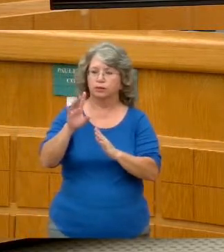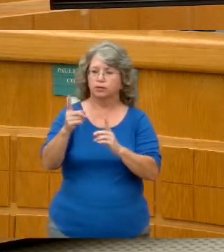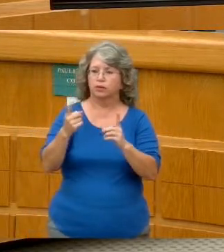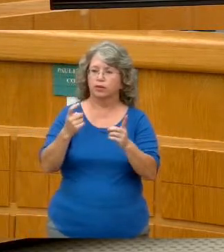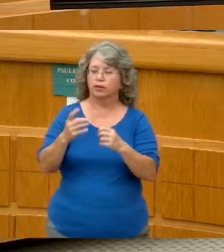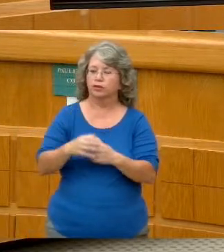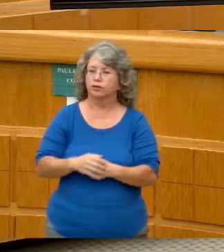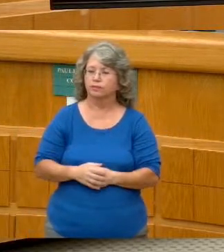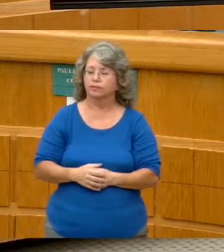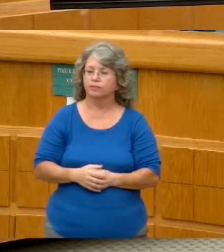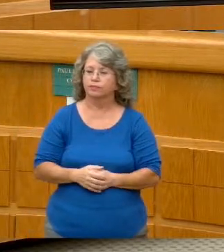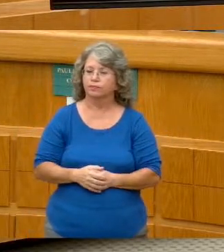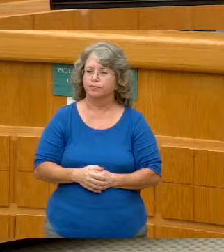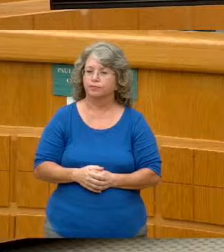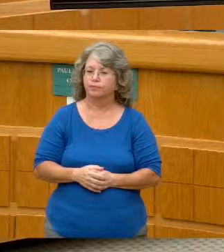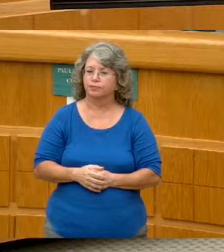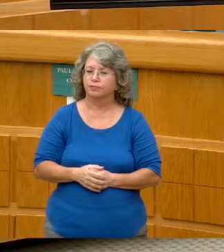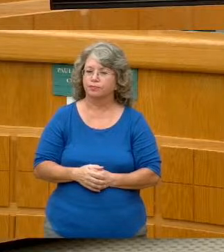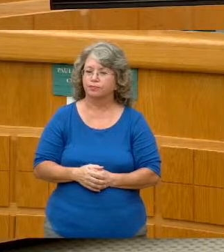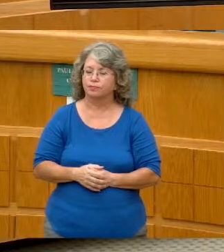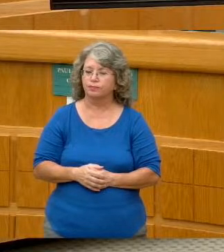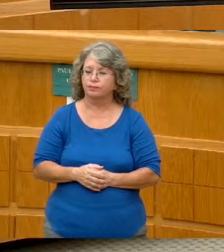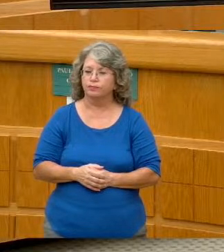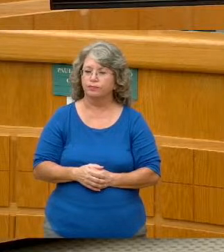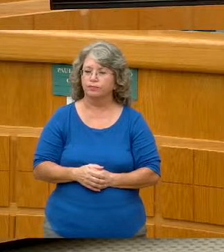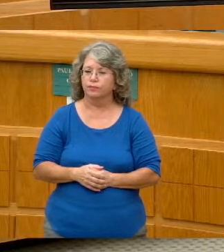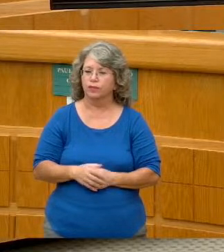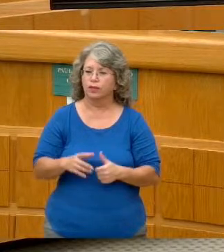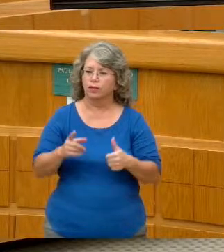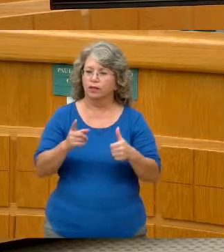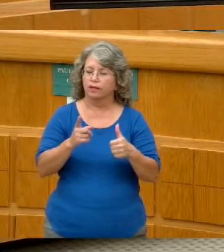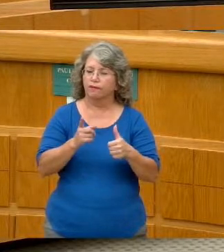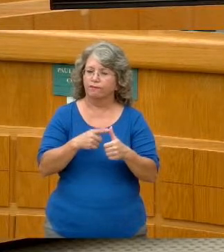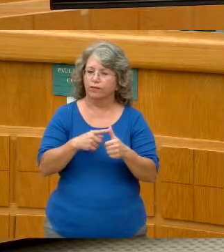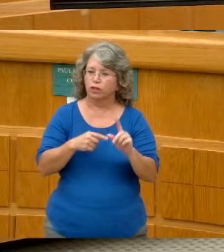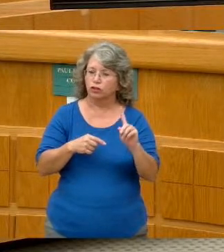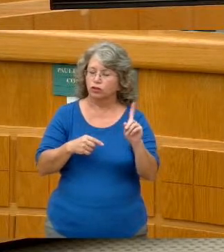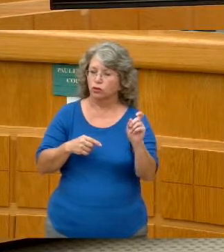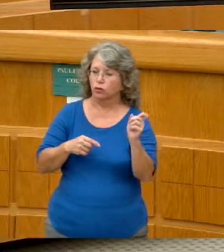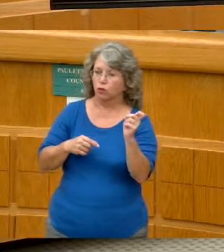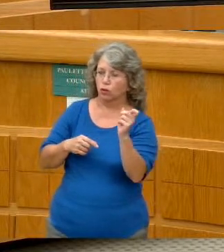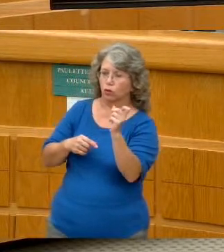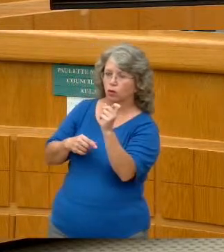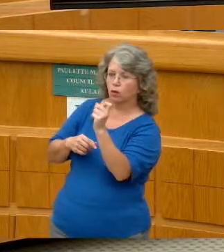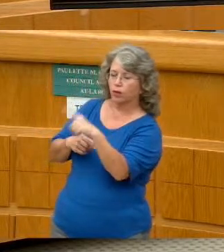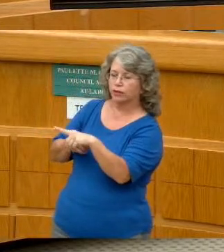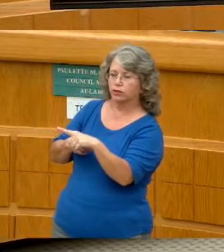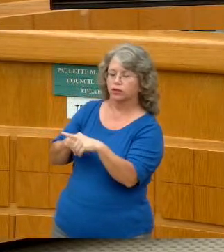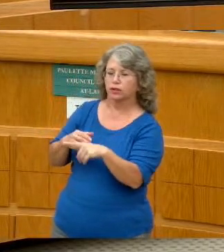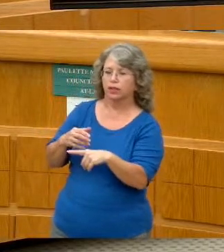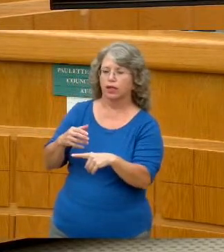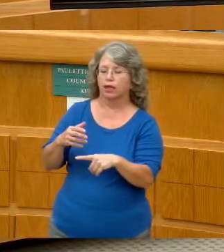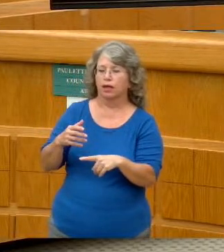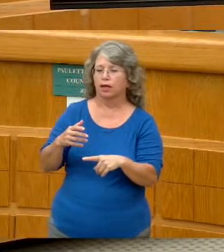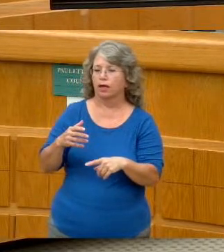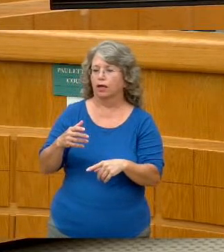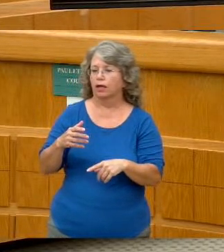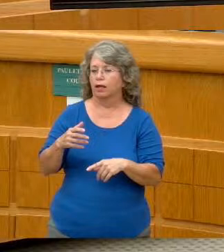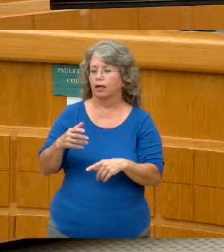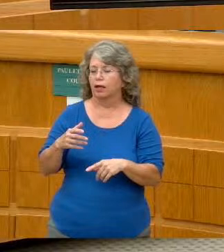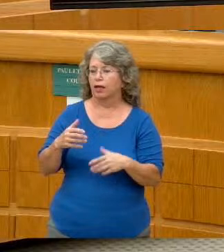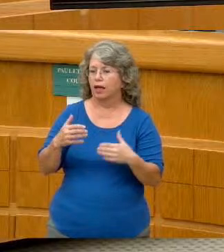Some questions from Facebook users. First question is, has the way of